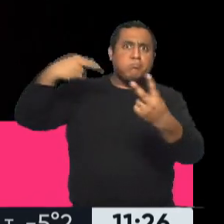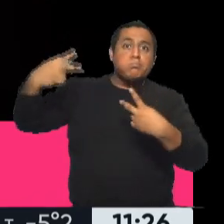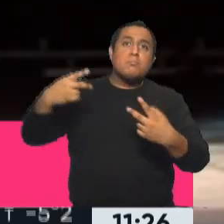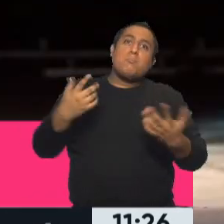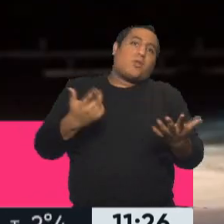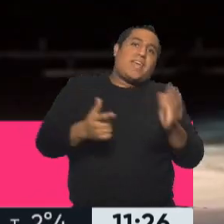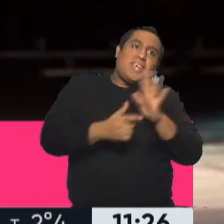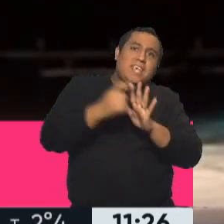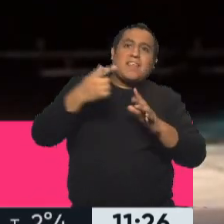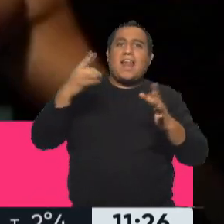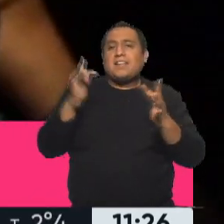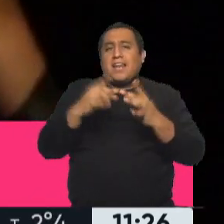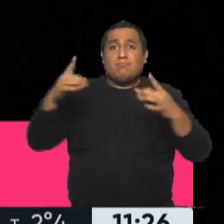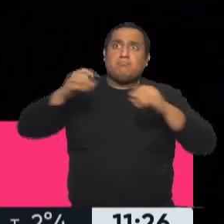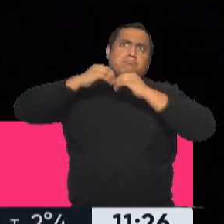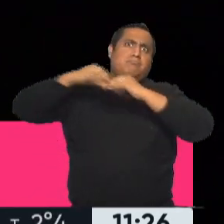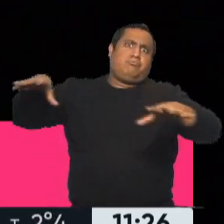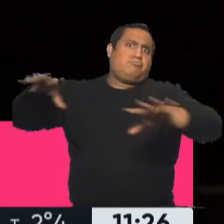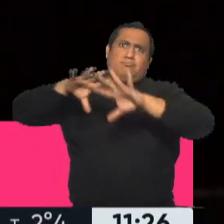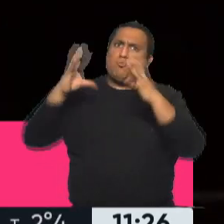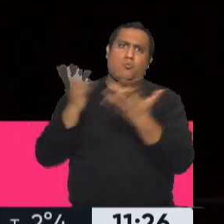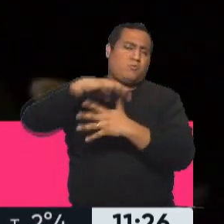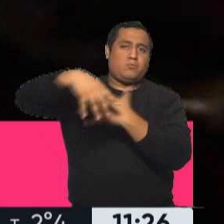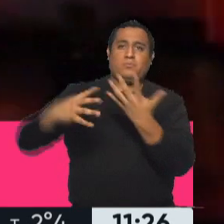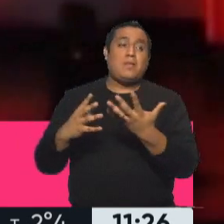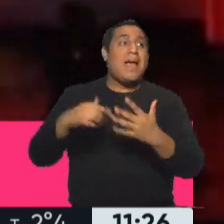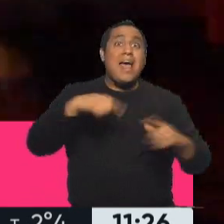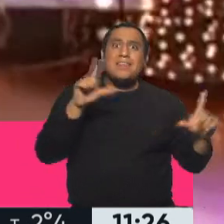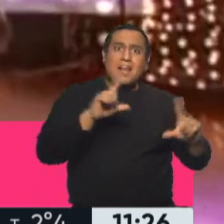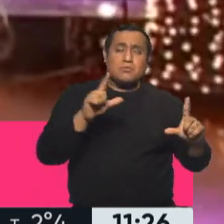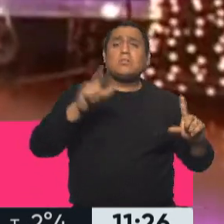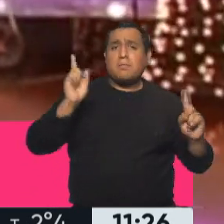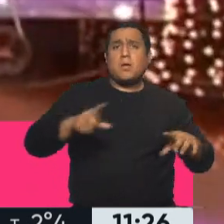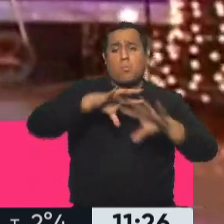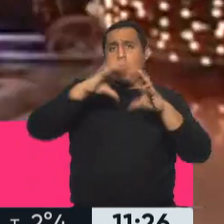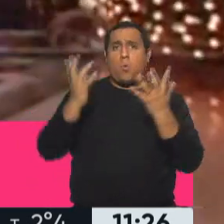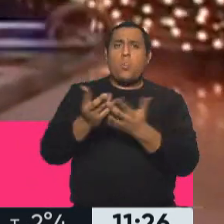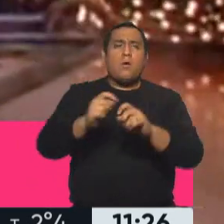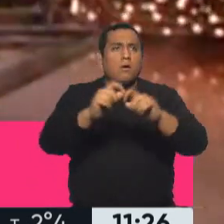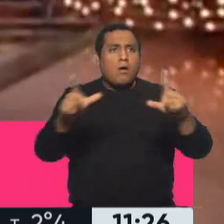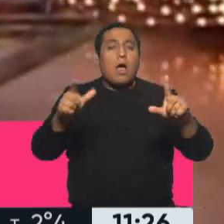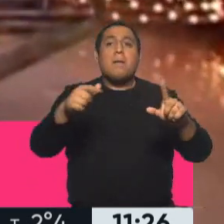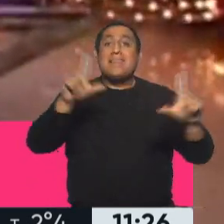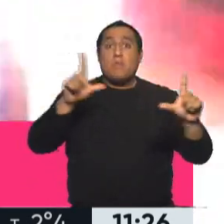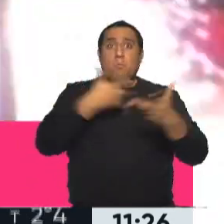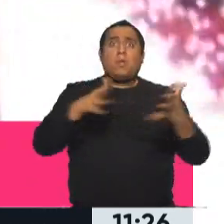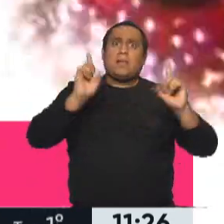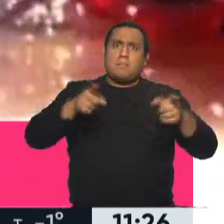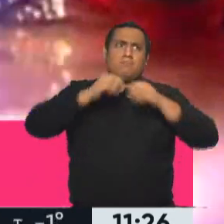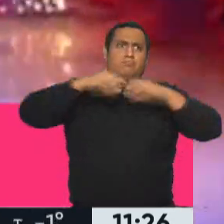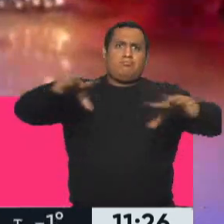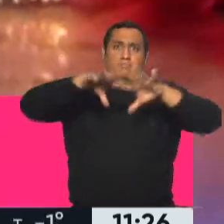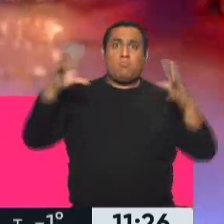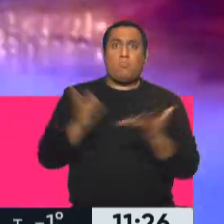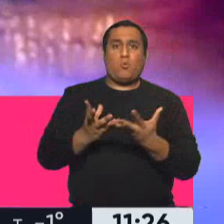lados. Pero, claro. Entonces, pero hay la televisión además, claro, siempre lo decimos, claro, a nosotros nos ven gente de todo el mundo. Claro, la televisión pública llega a todo el mundo. Y te levantan